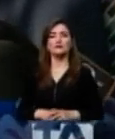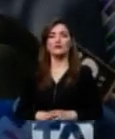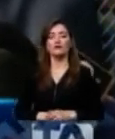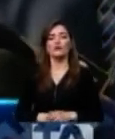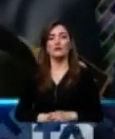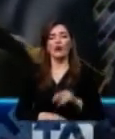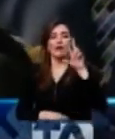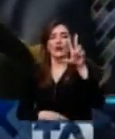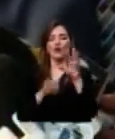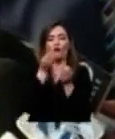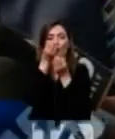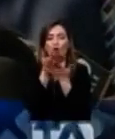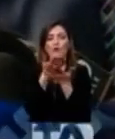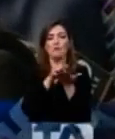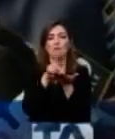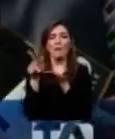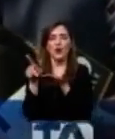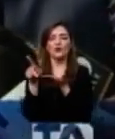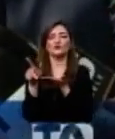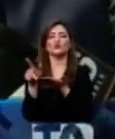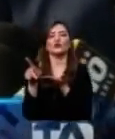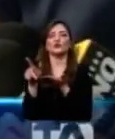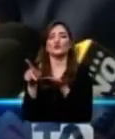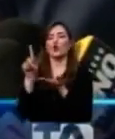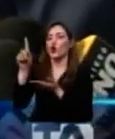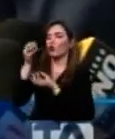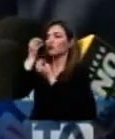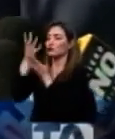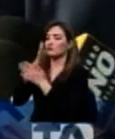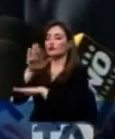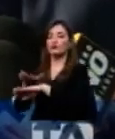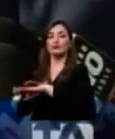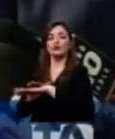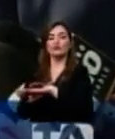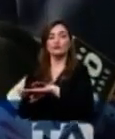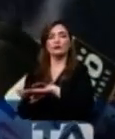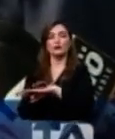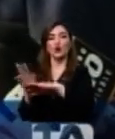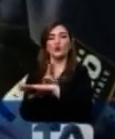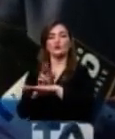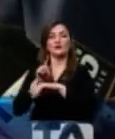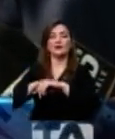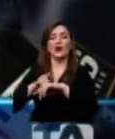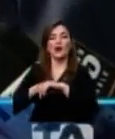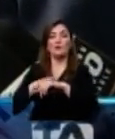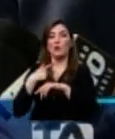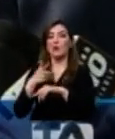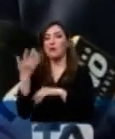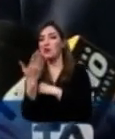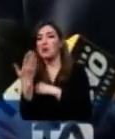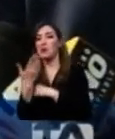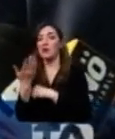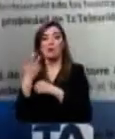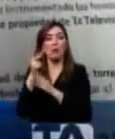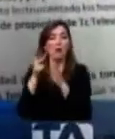tres informe sobre dación de pago y 1 informe sobre el uso de tiempo aire sin que haya habido ingresos para